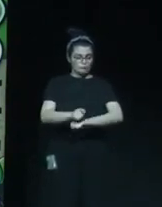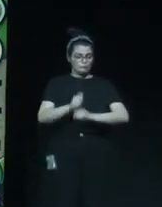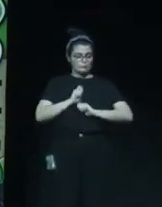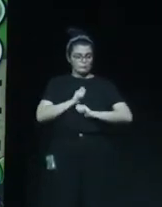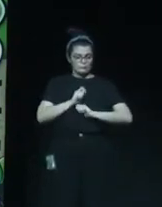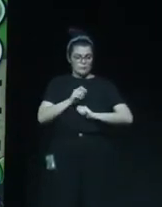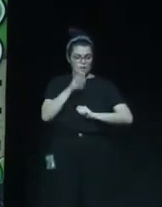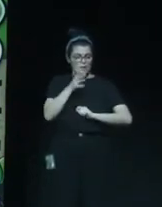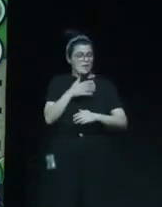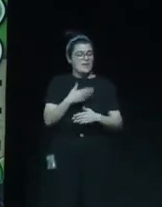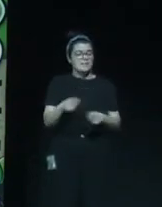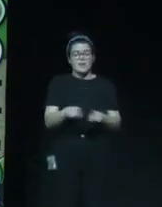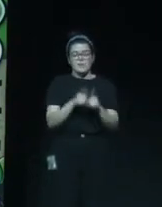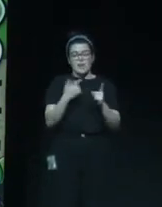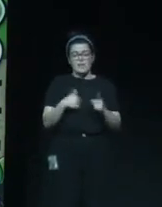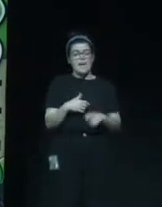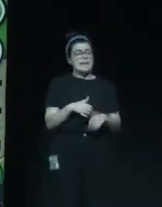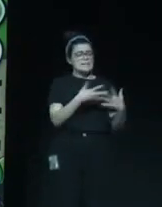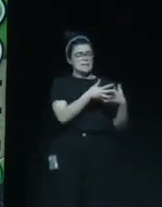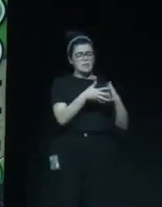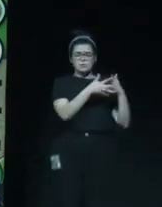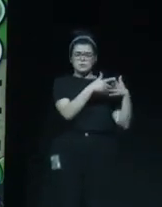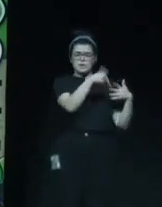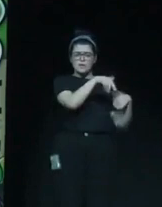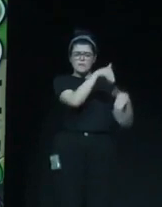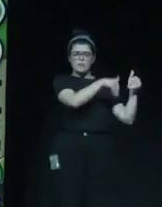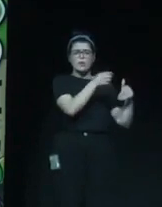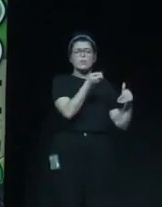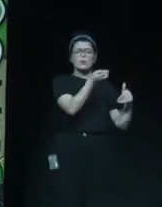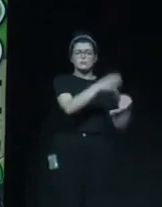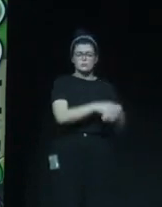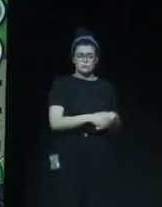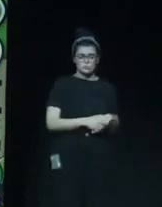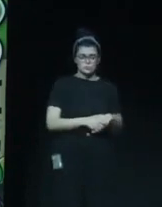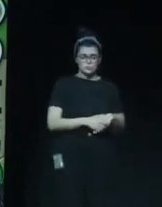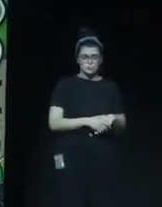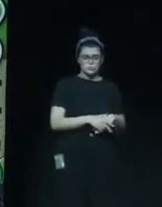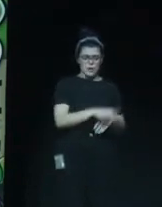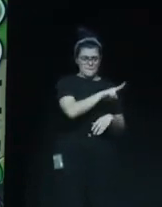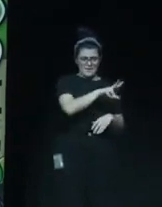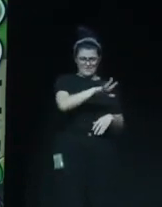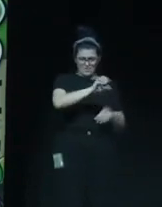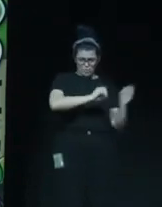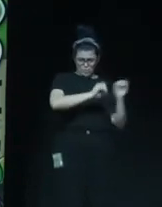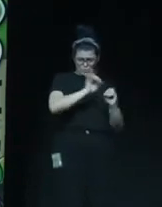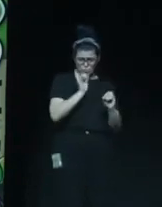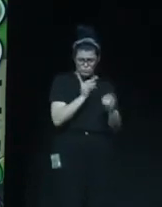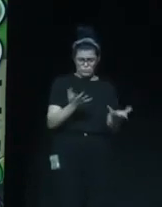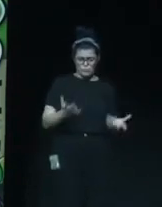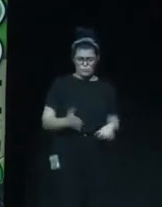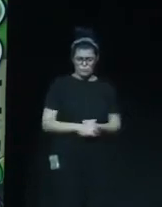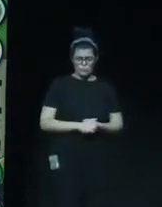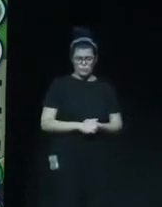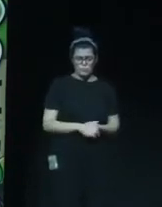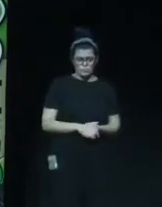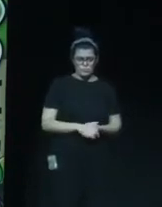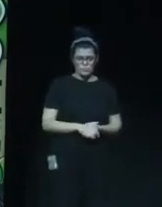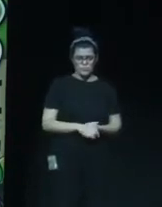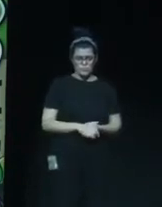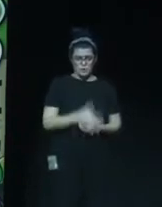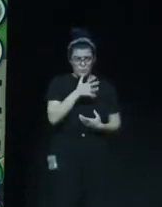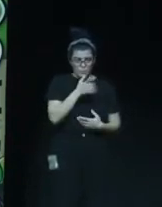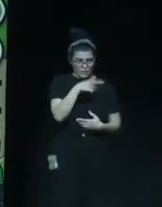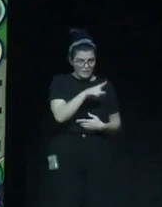muchas experiencias. En Estados Unidos, ¿cuánta gente vota? La mitad. Vota un 25%, porque además es muy difícil